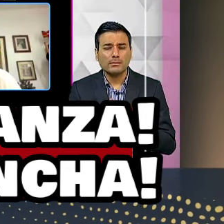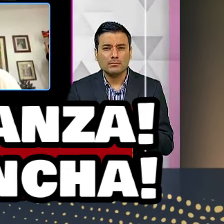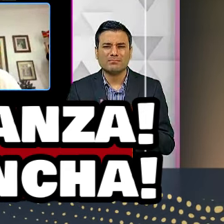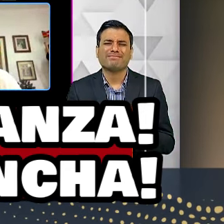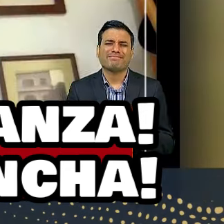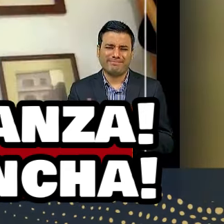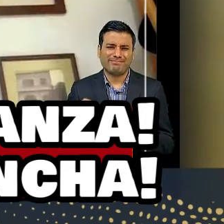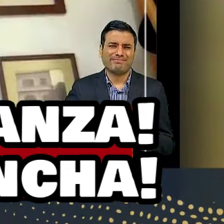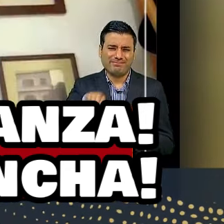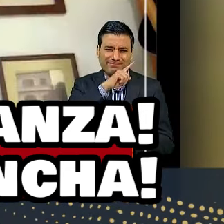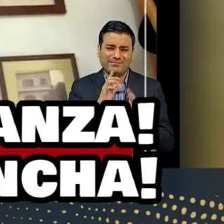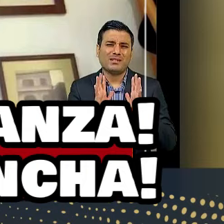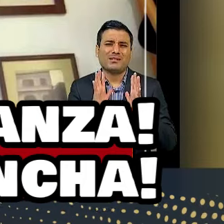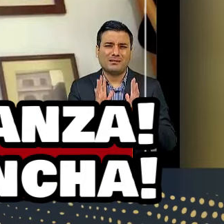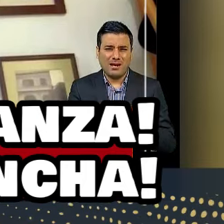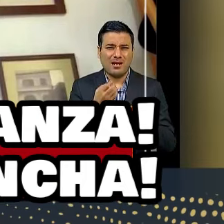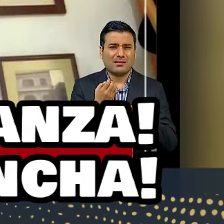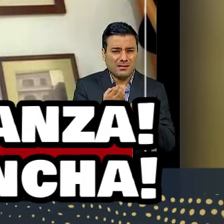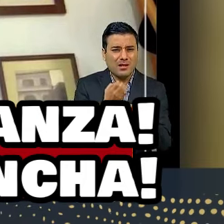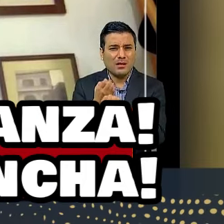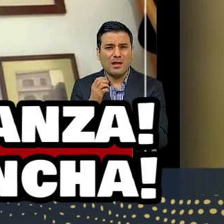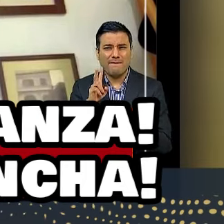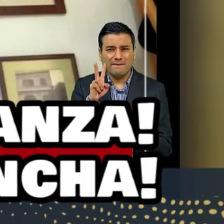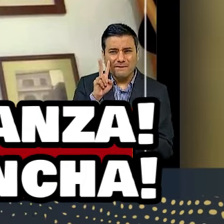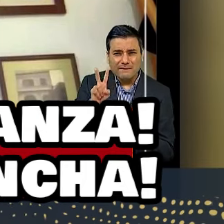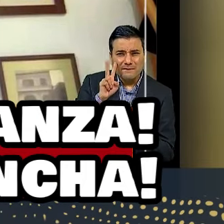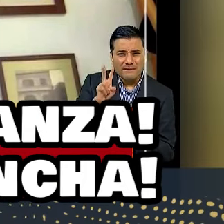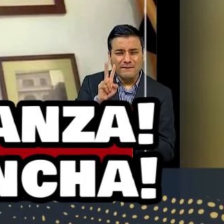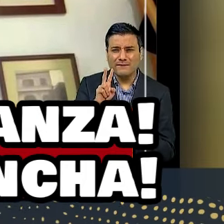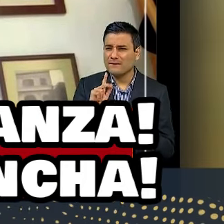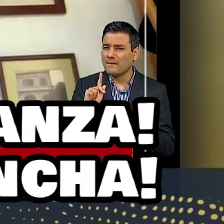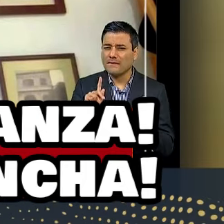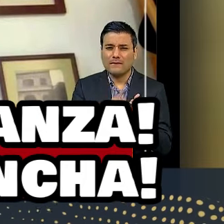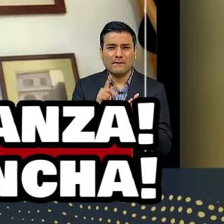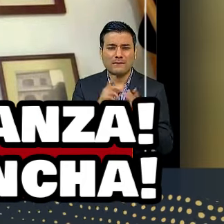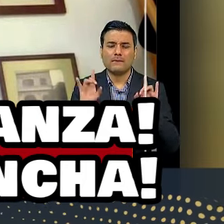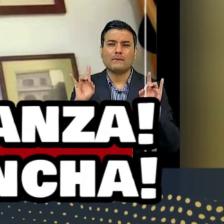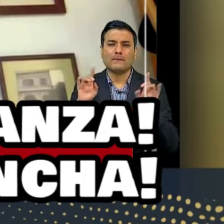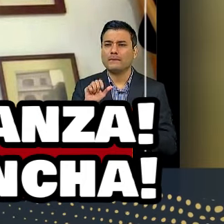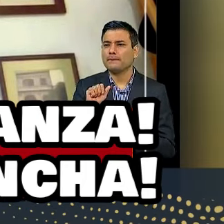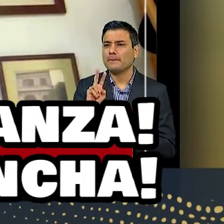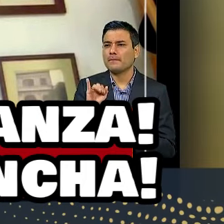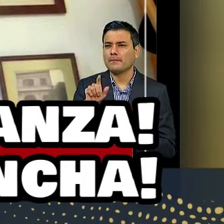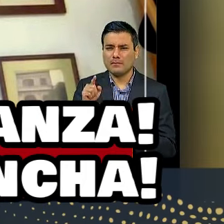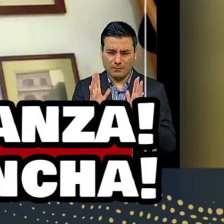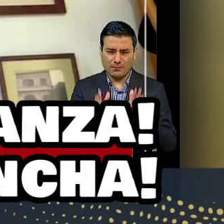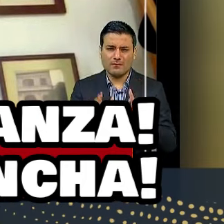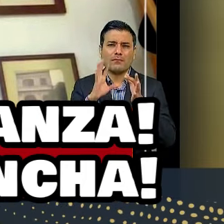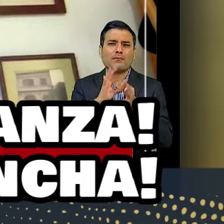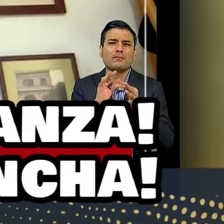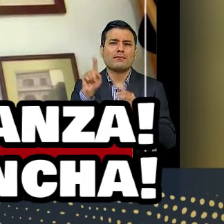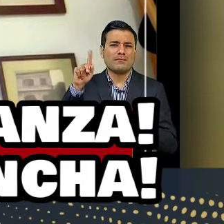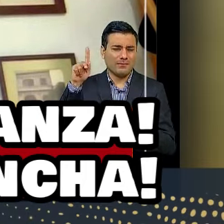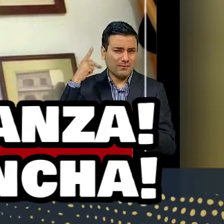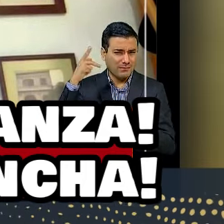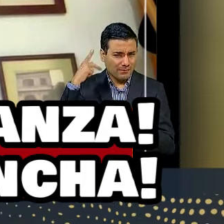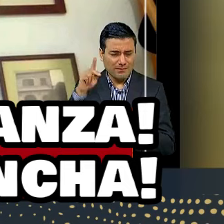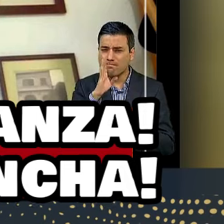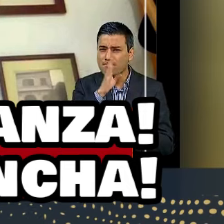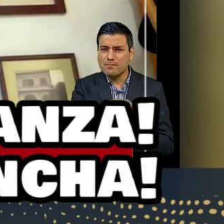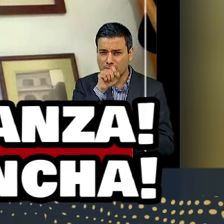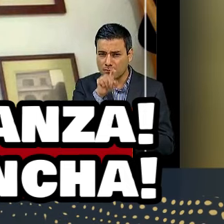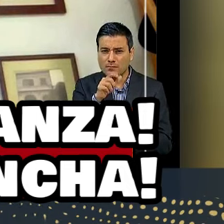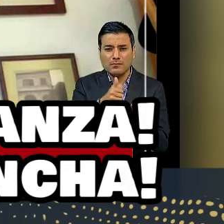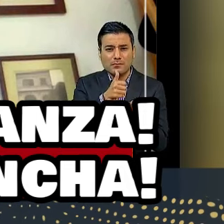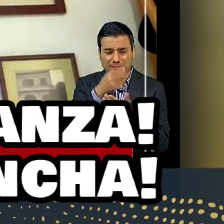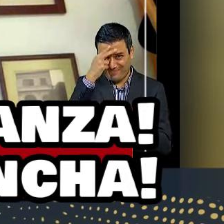reiterada que estamos viendo en distintas entidades ya Ángel Ávila nos nos mostró lo que está pasando en Puebla Pero ha sucedido en otros lugares en la